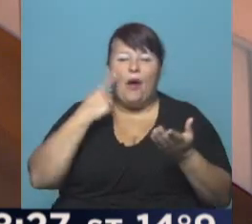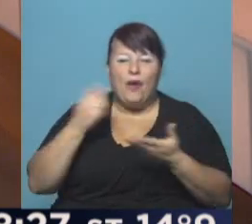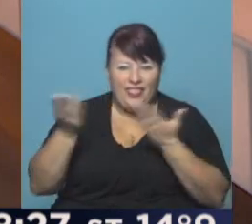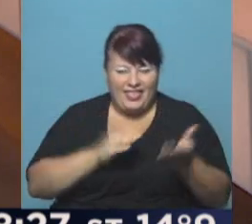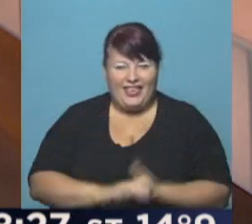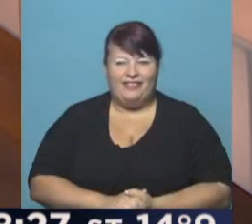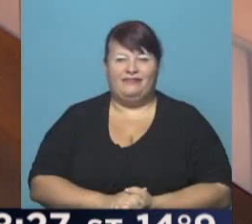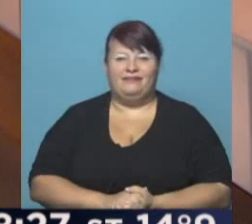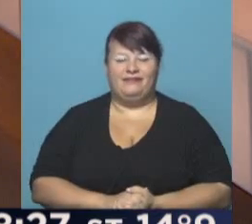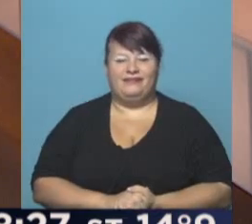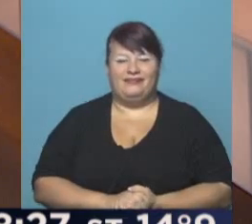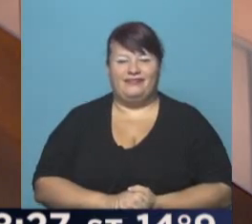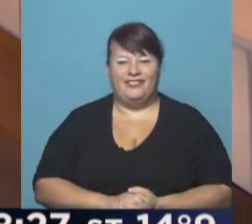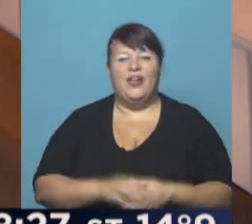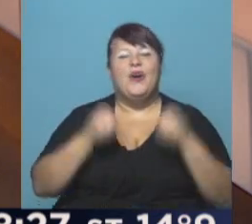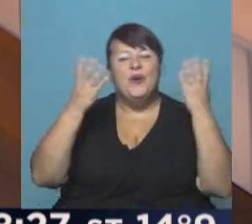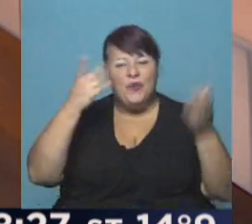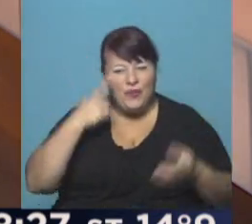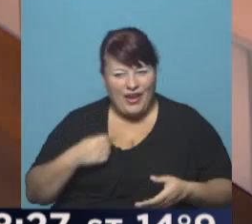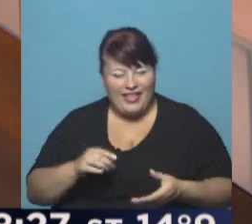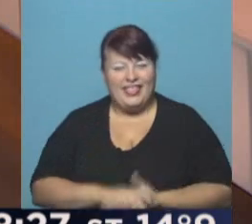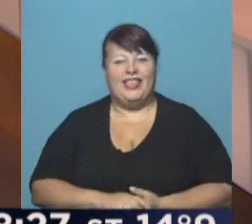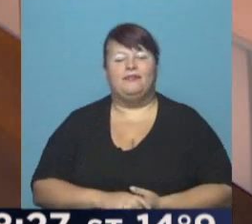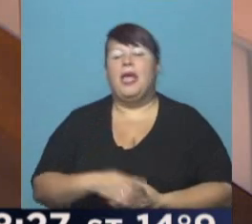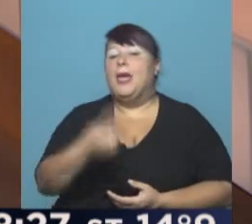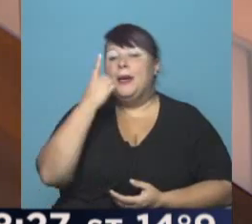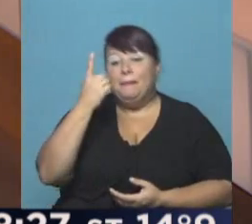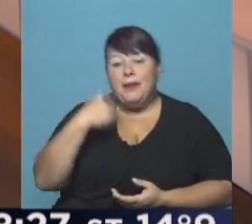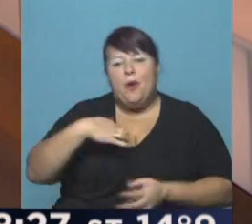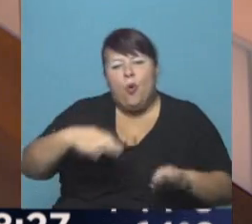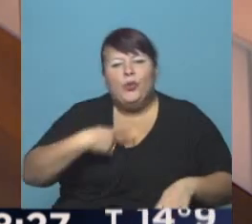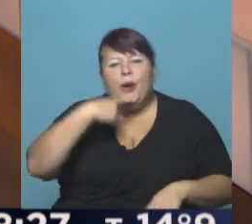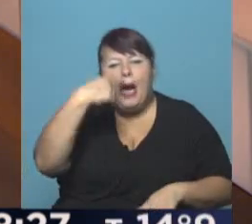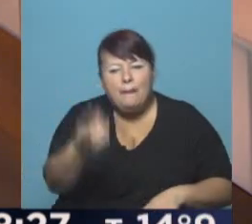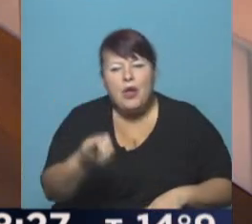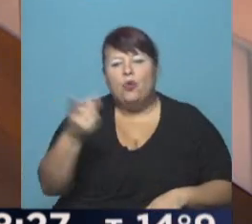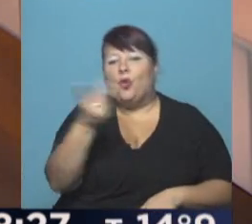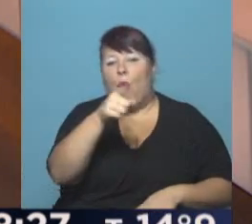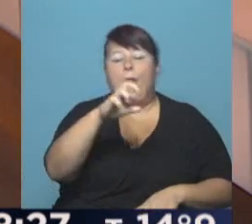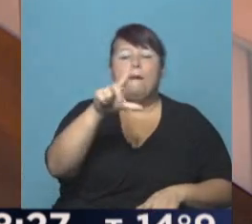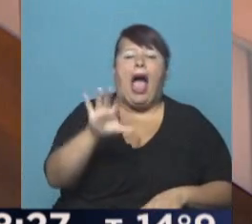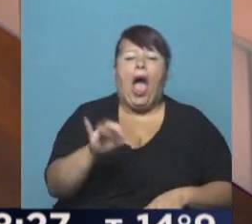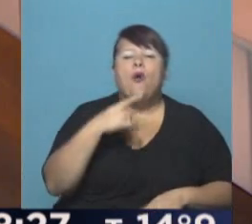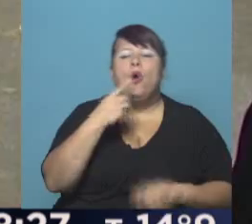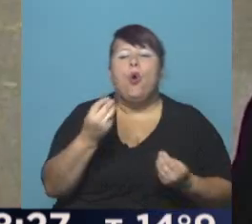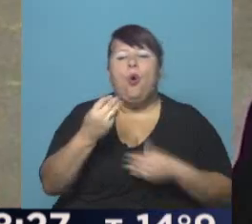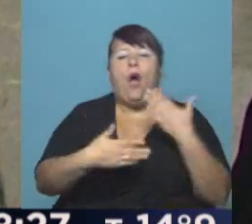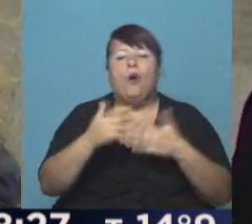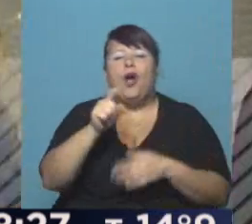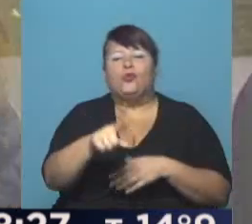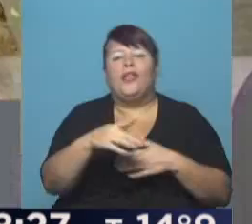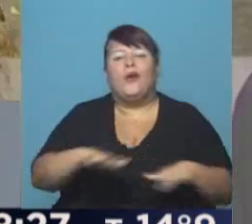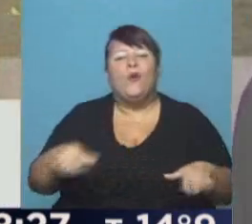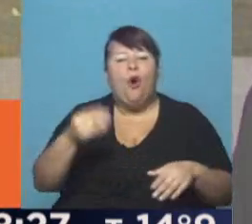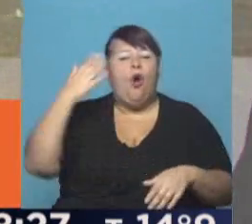día. Buen día, Karin. Y lo primero que te iba a preguntar, y a Pablo también, es ¿con qué jugaban